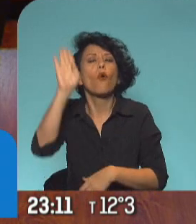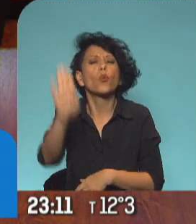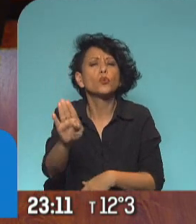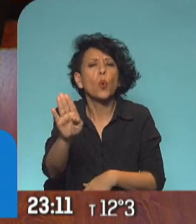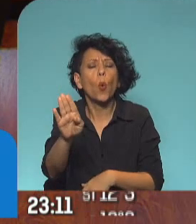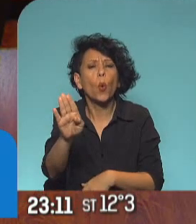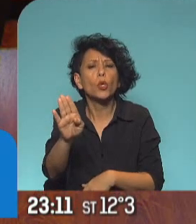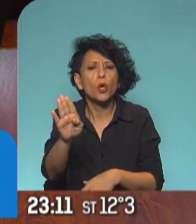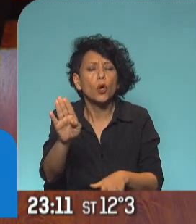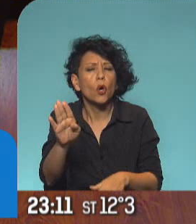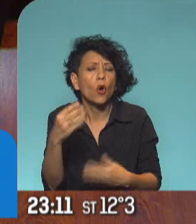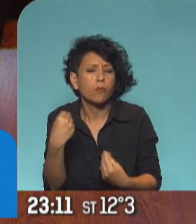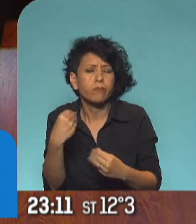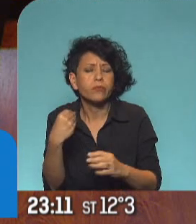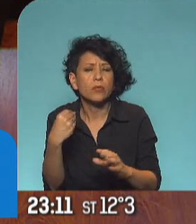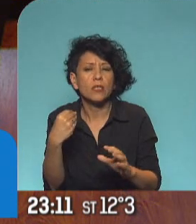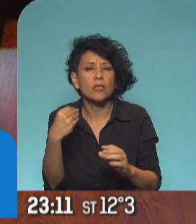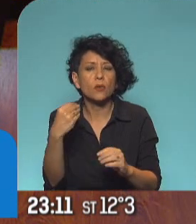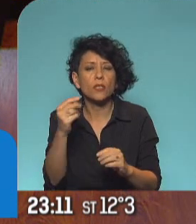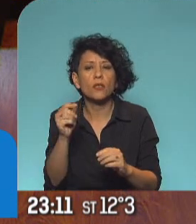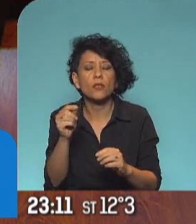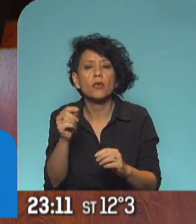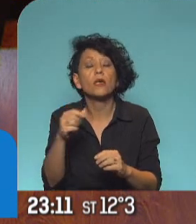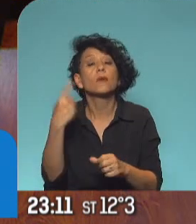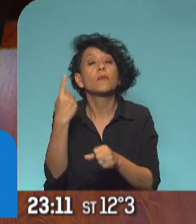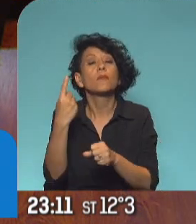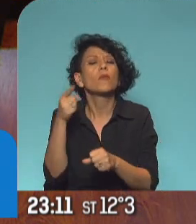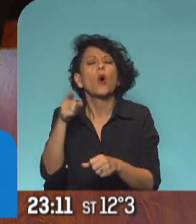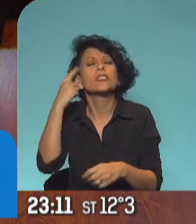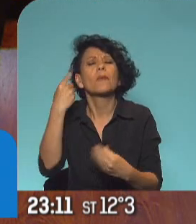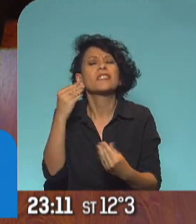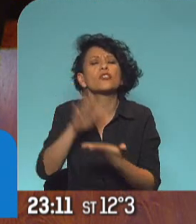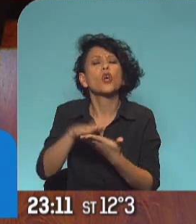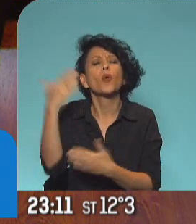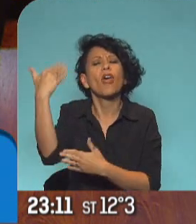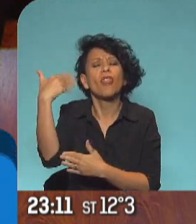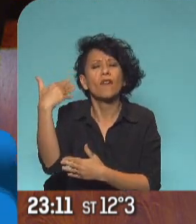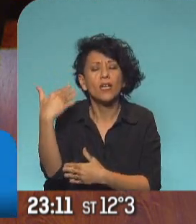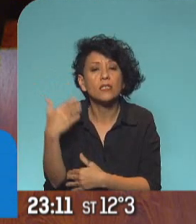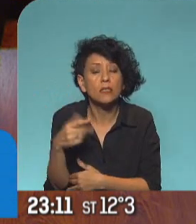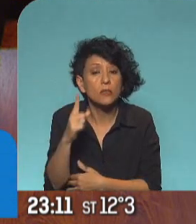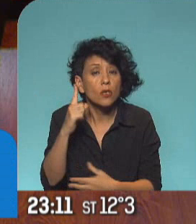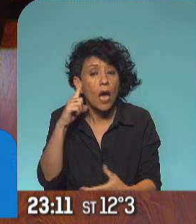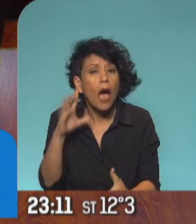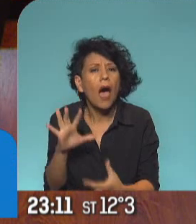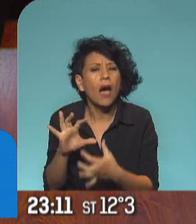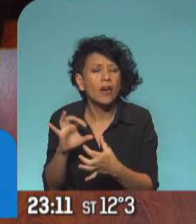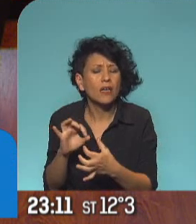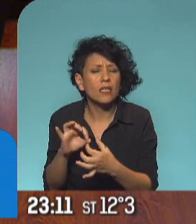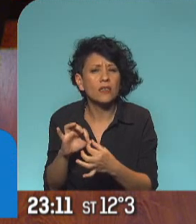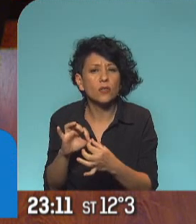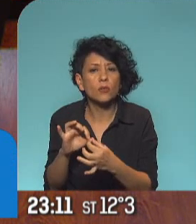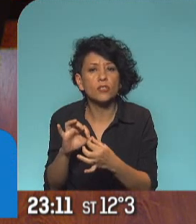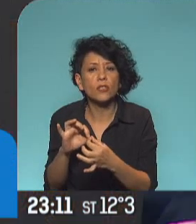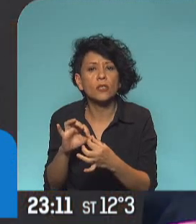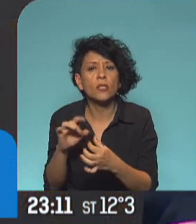ser de pragmatismo. Alejandro, una primera lectura de lo que dejó el debate. Sí, estoy de acuerdo con lo que se está diciendo. Yo voy a lo